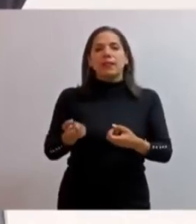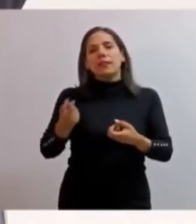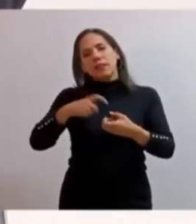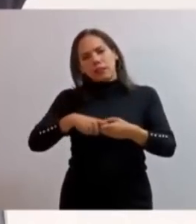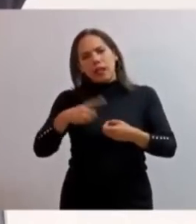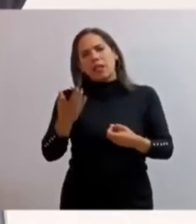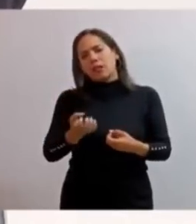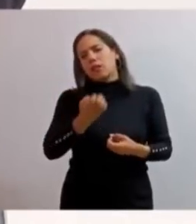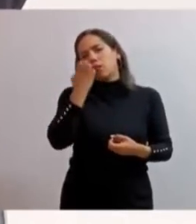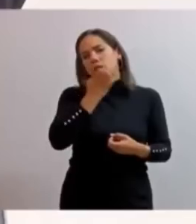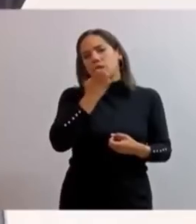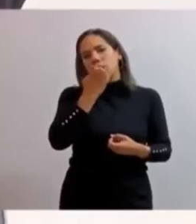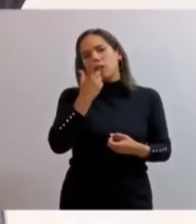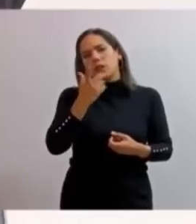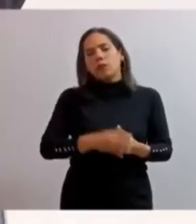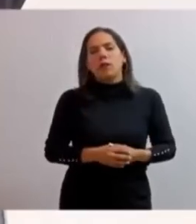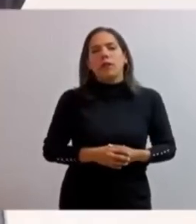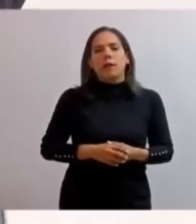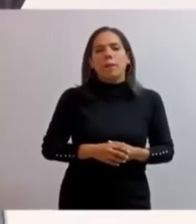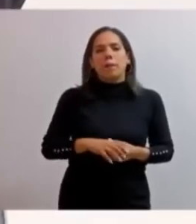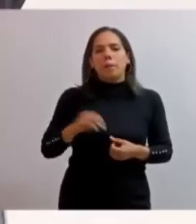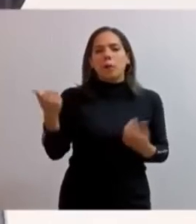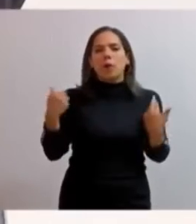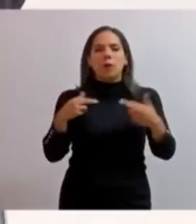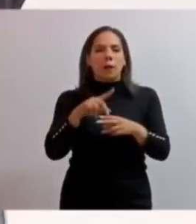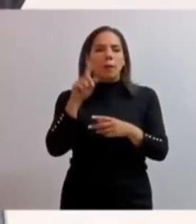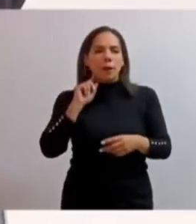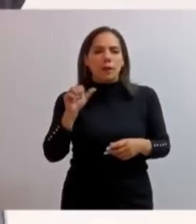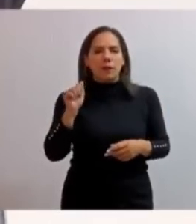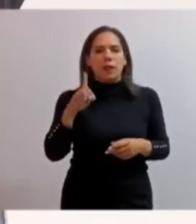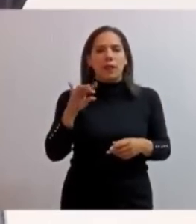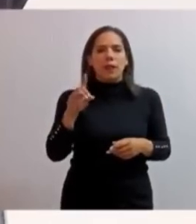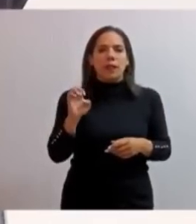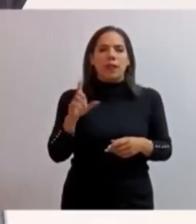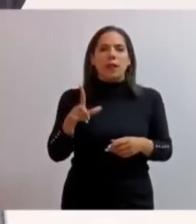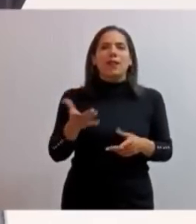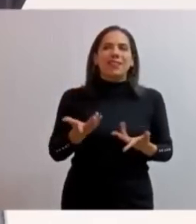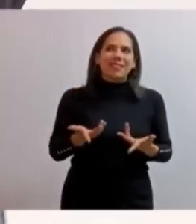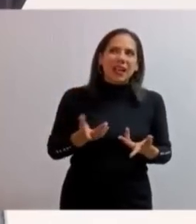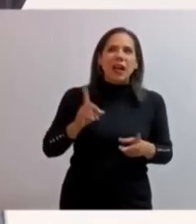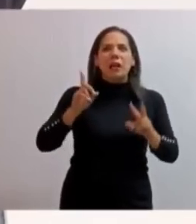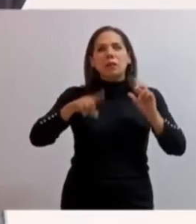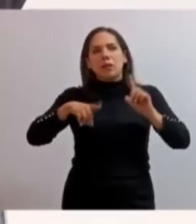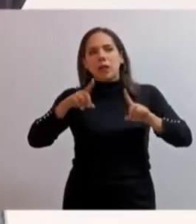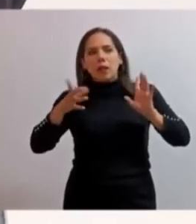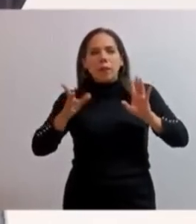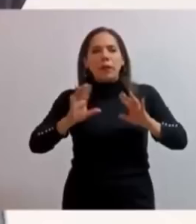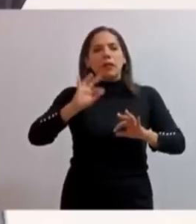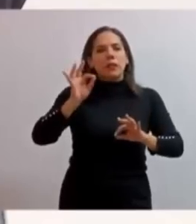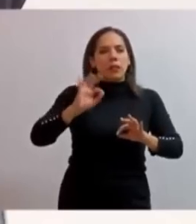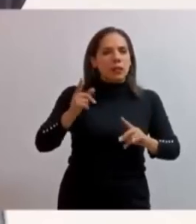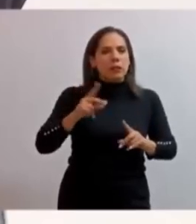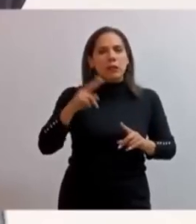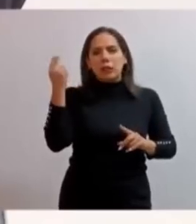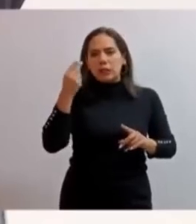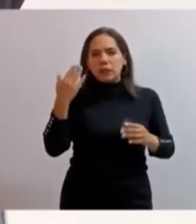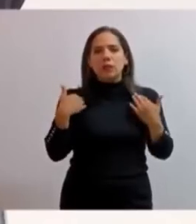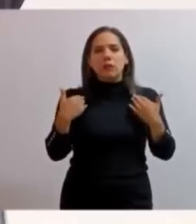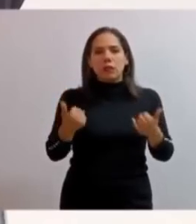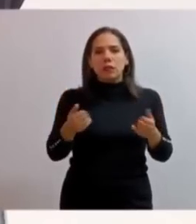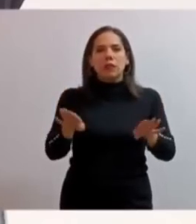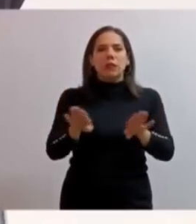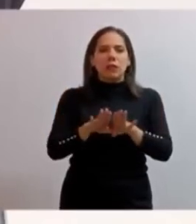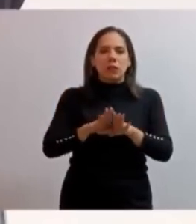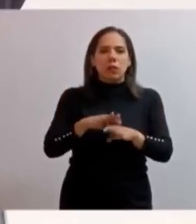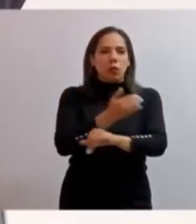Aide Ángeles: tal vez para el logro de la integración curricular en colegiado, habría que priorizar la atención a las interacciones